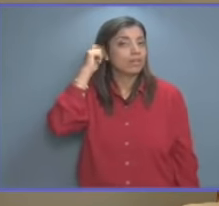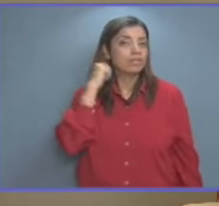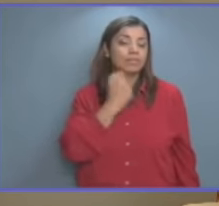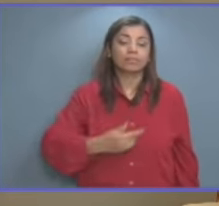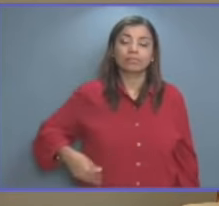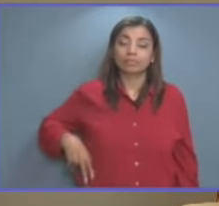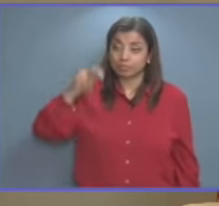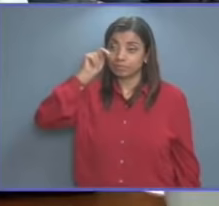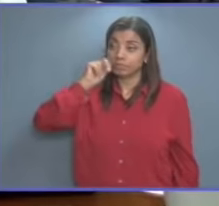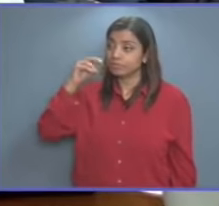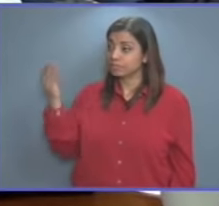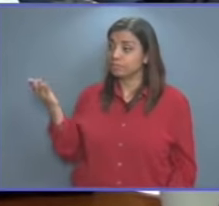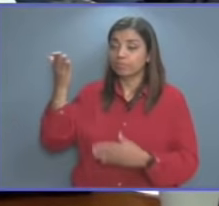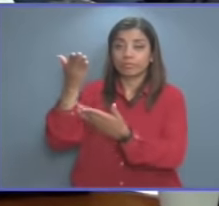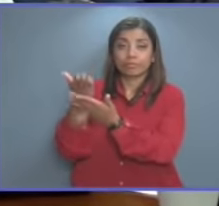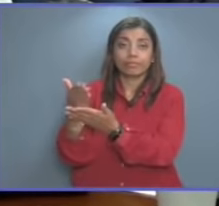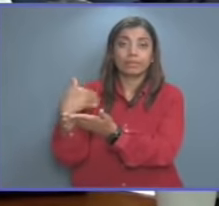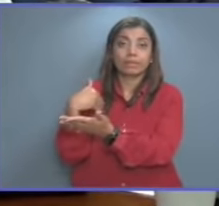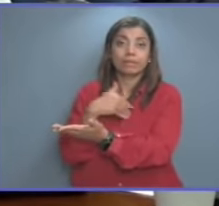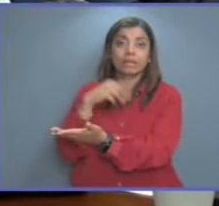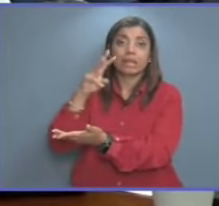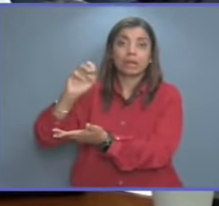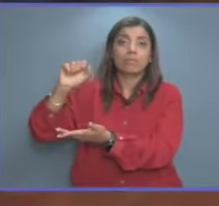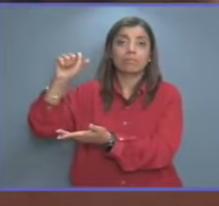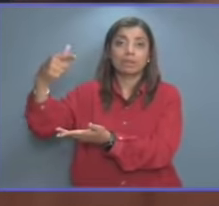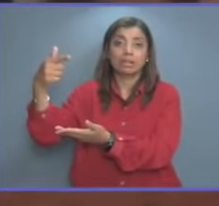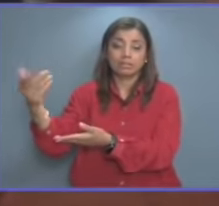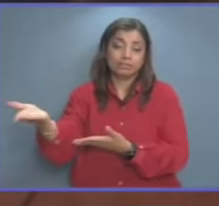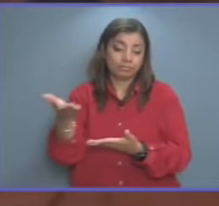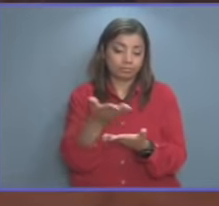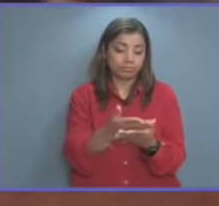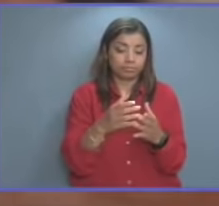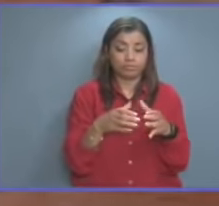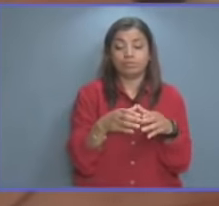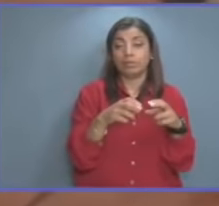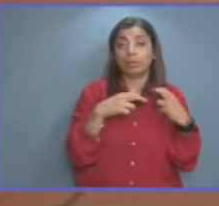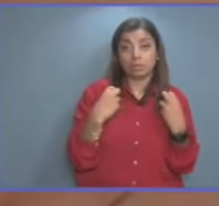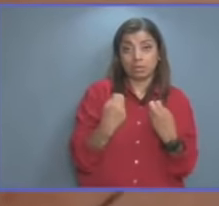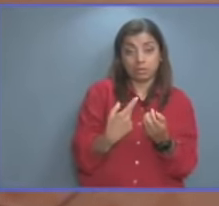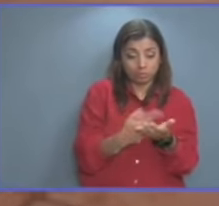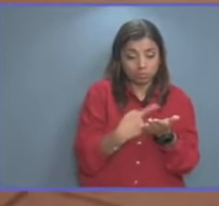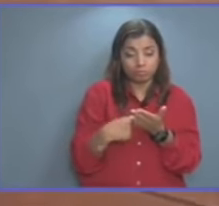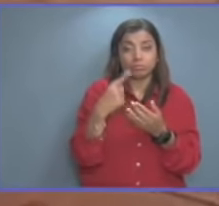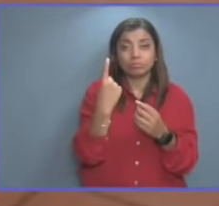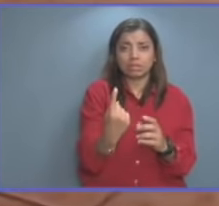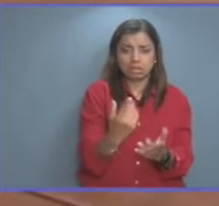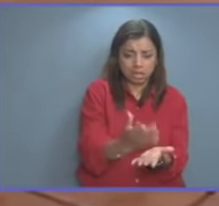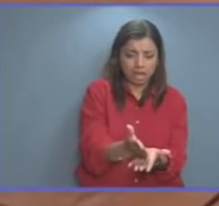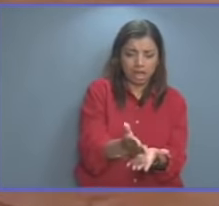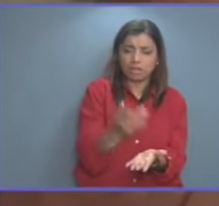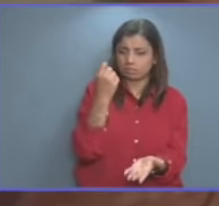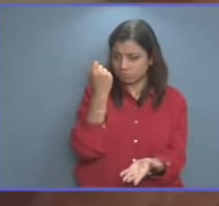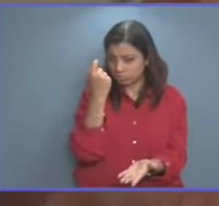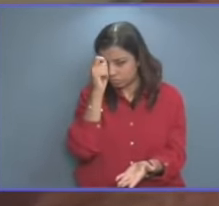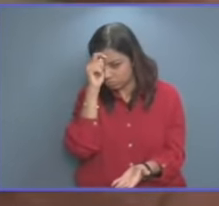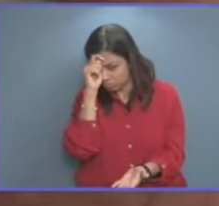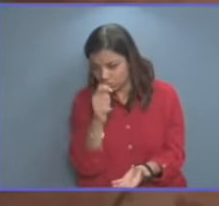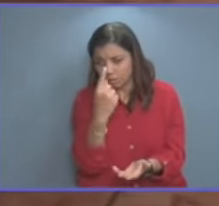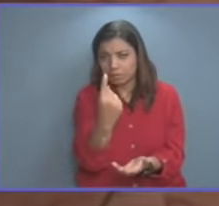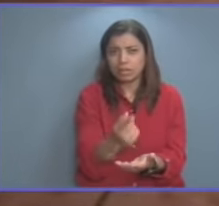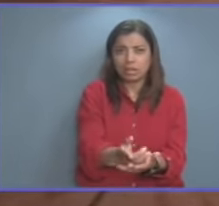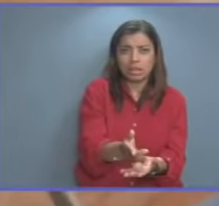bukele por medio del ministerio de agricultura y ganadería reconocer los animales como seres sintientes garantizar su bienestar